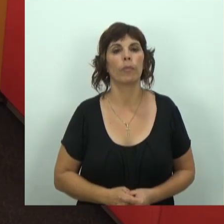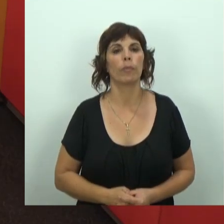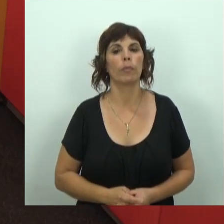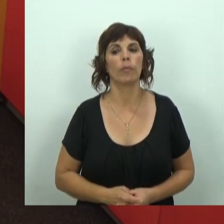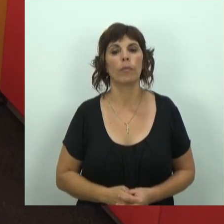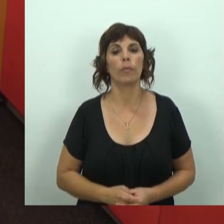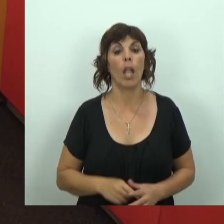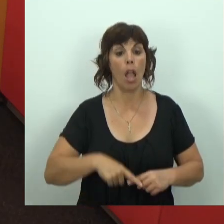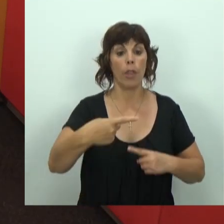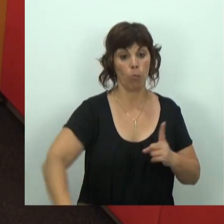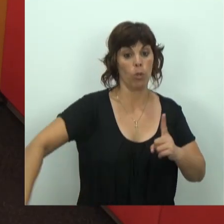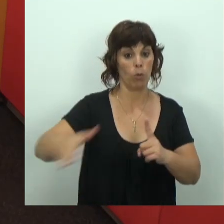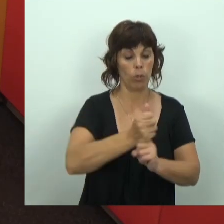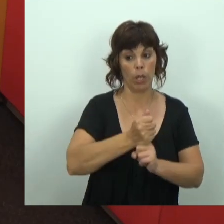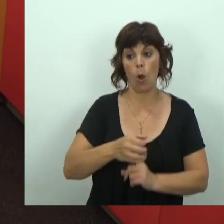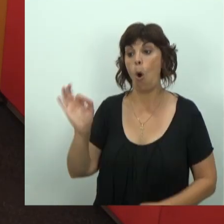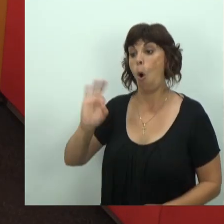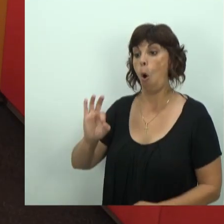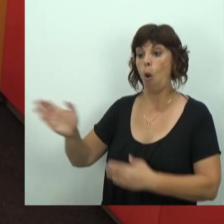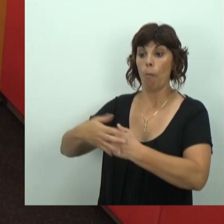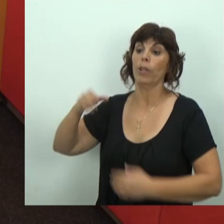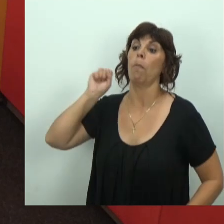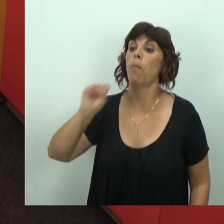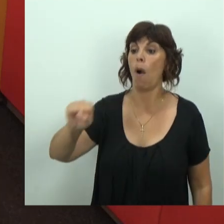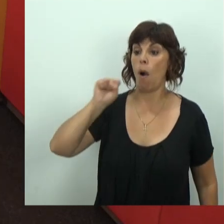llamad a la puerta, esa palabra,